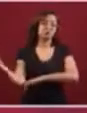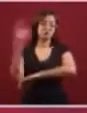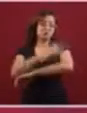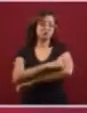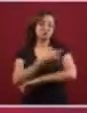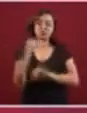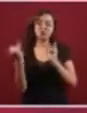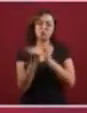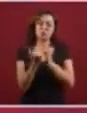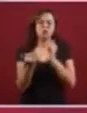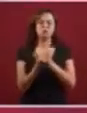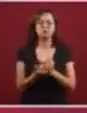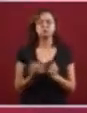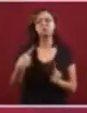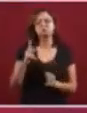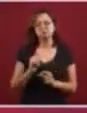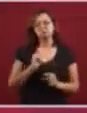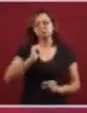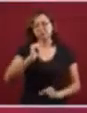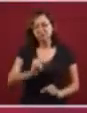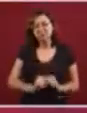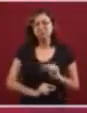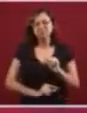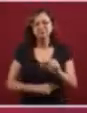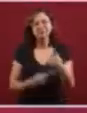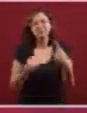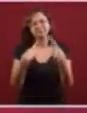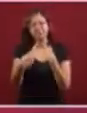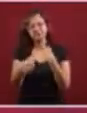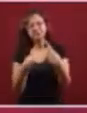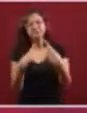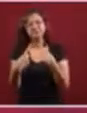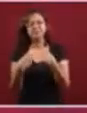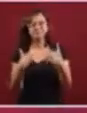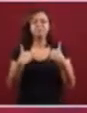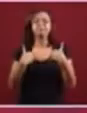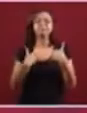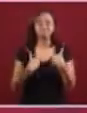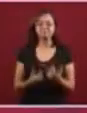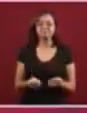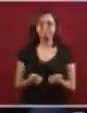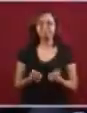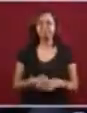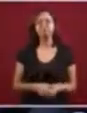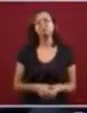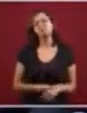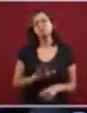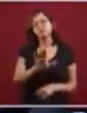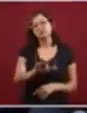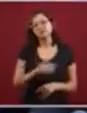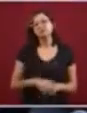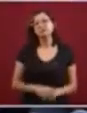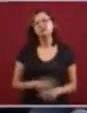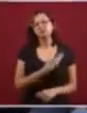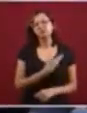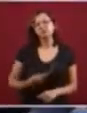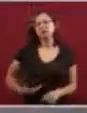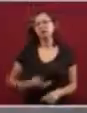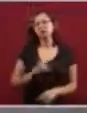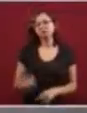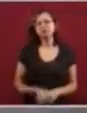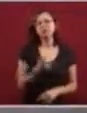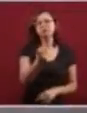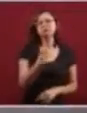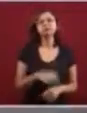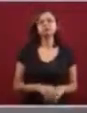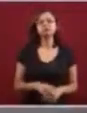poco a poco y con el diálogo se tiene que ir entendiendo. En En ese sentido, presidente, ¿cada cuándo piensa